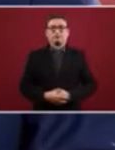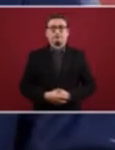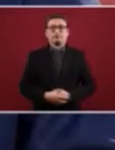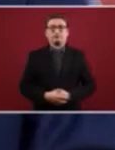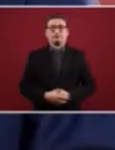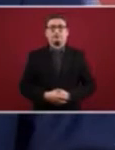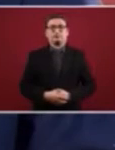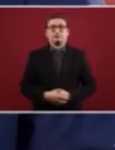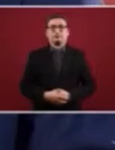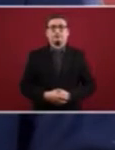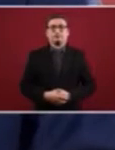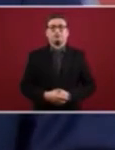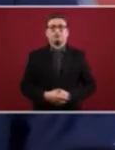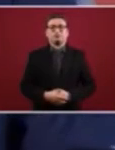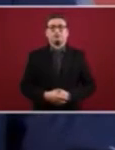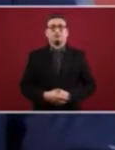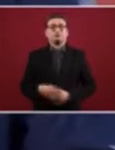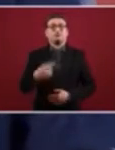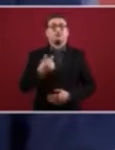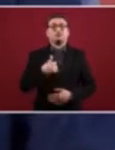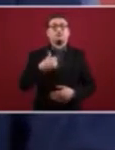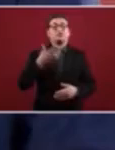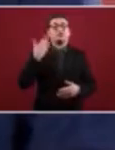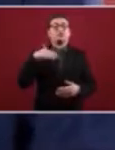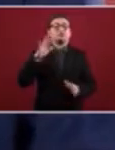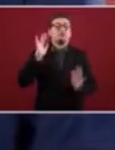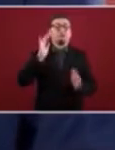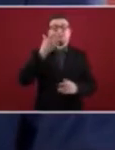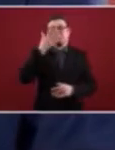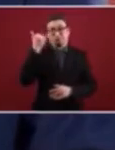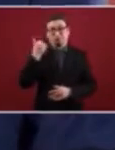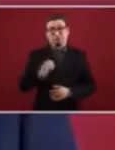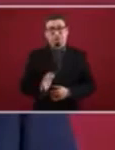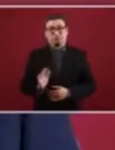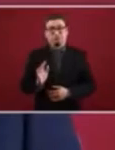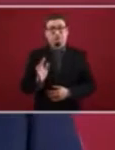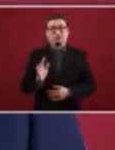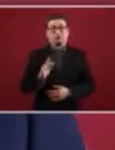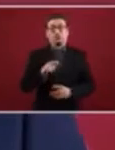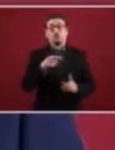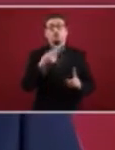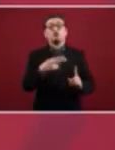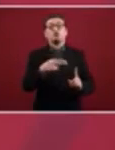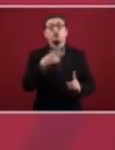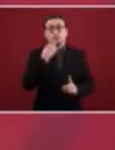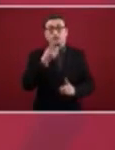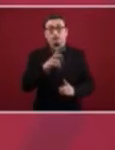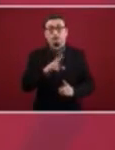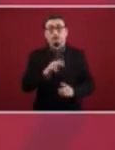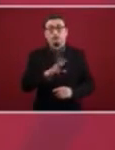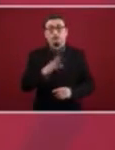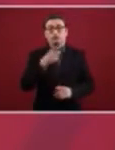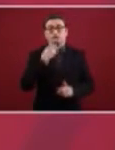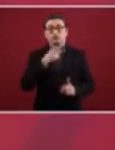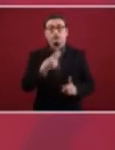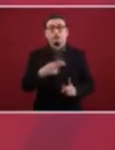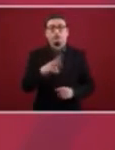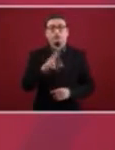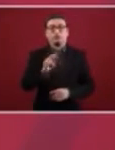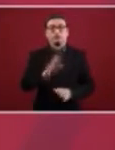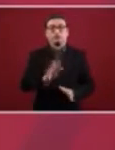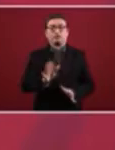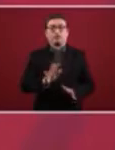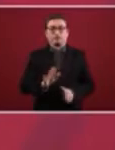Yo ni sabía. Ya no digas, ya lo dijiste el nombre. Pero ya.